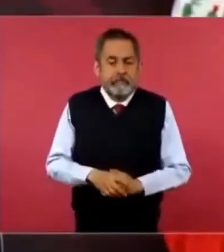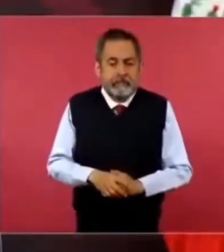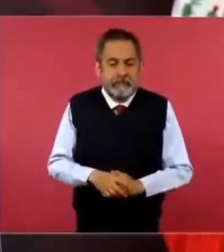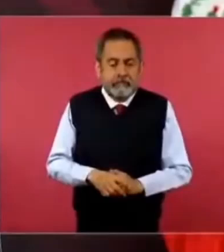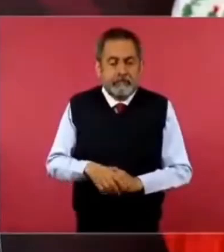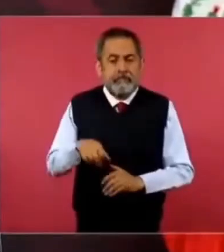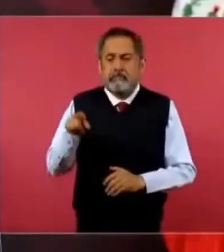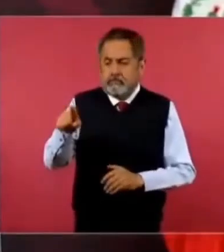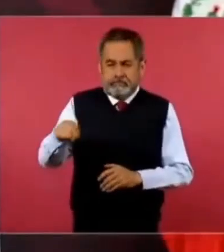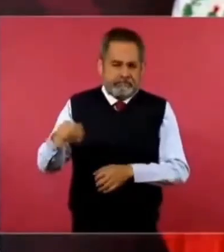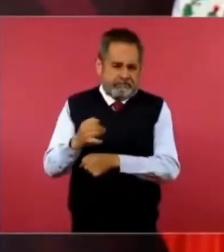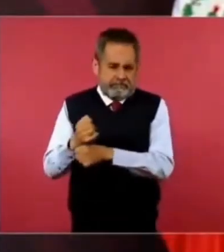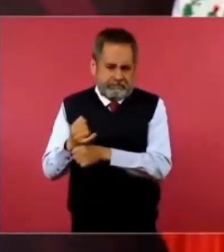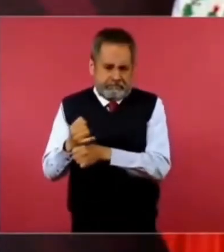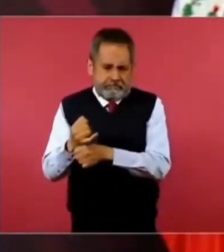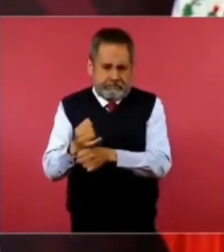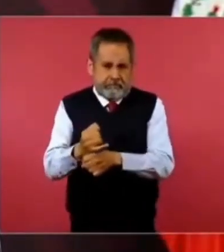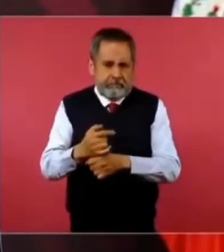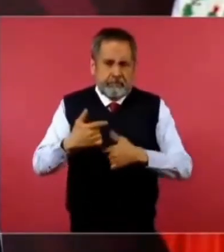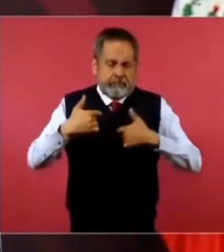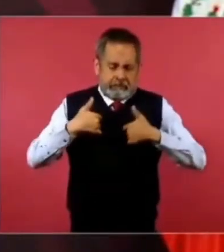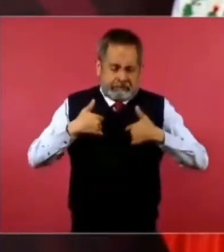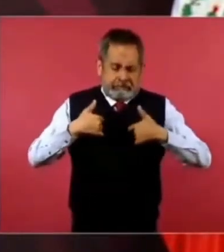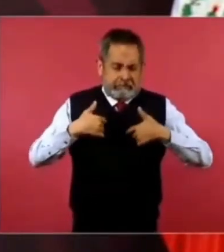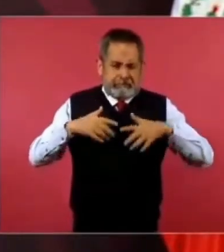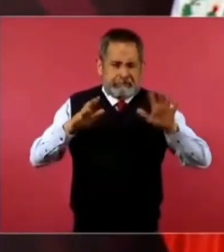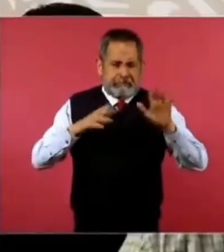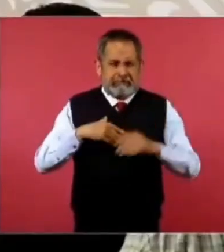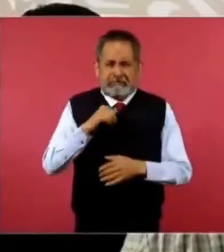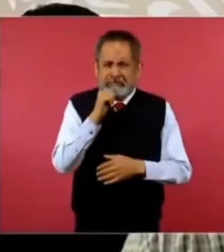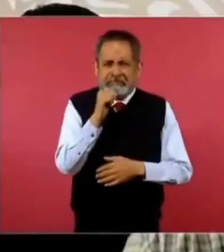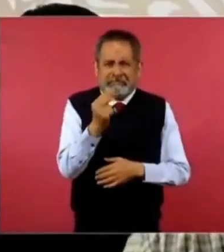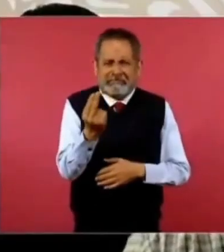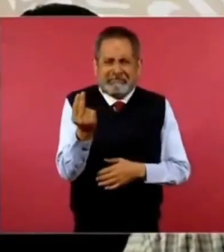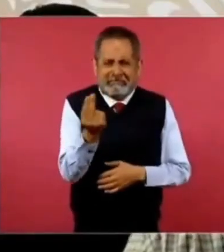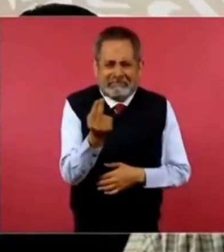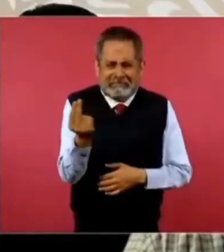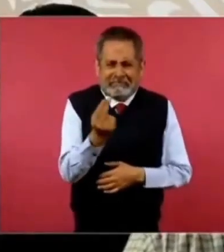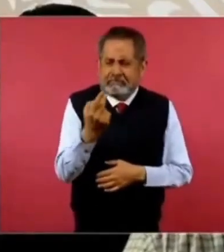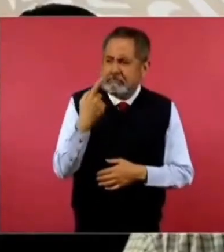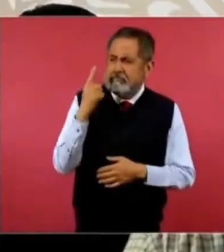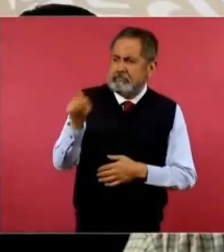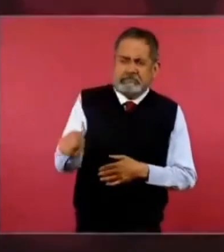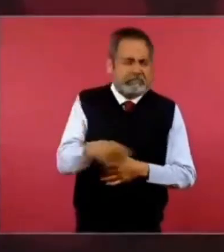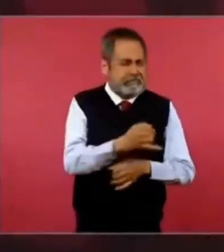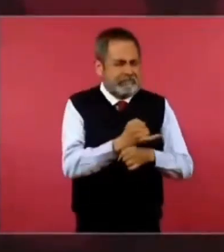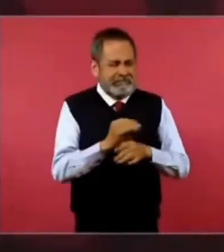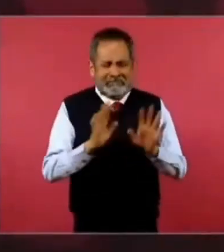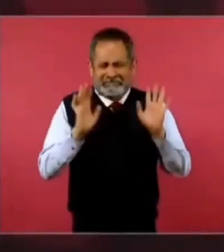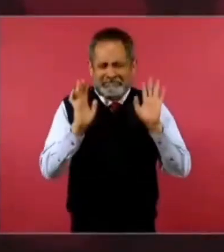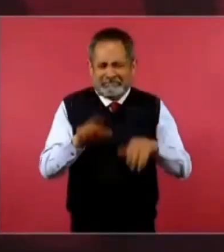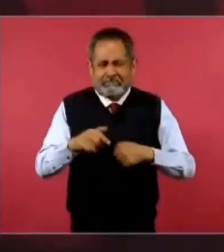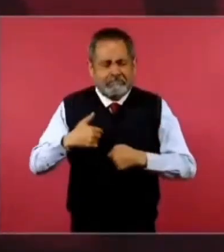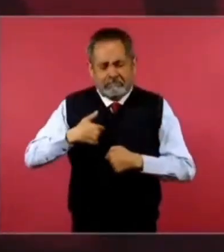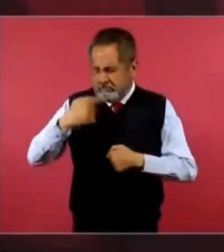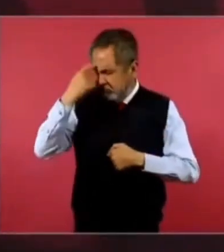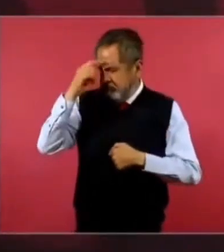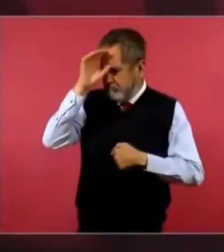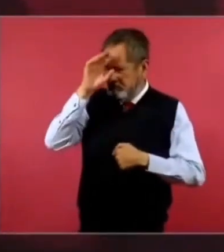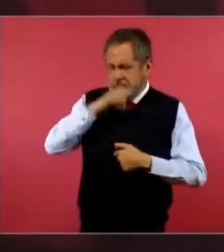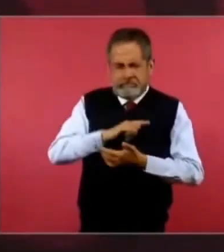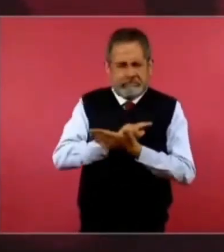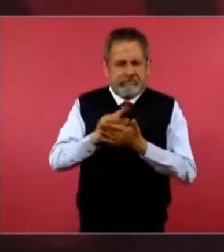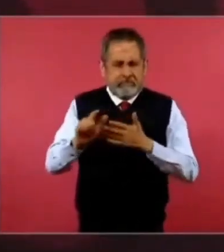te hacen investigaciones. Yo no tengo necesidad primero por mis convicciones, por mis principios, pero